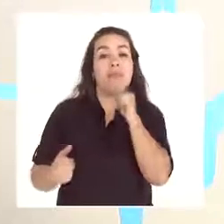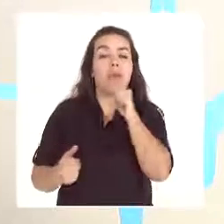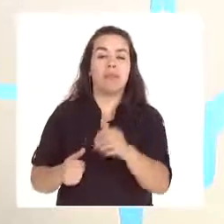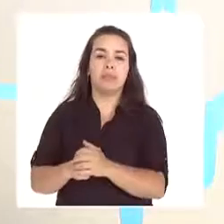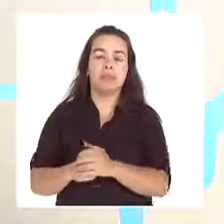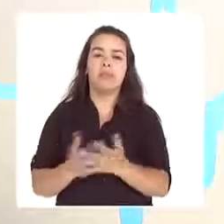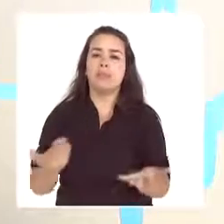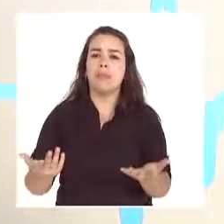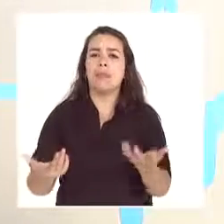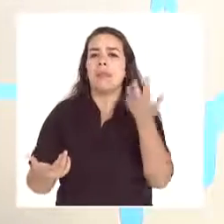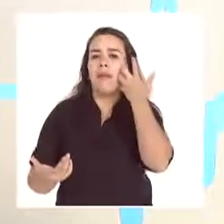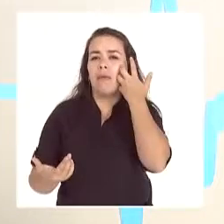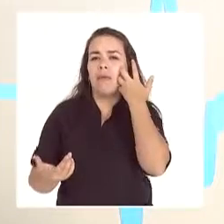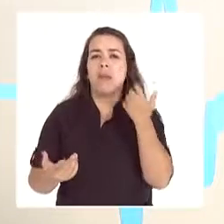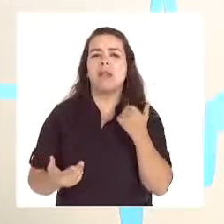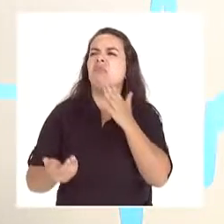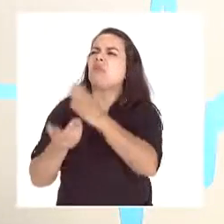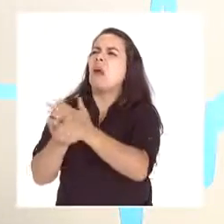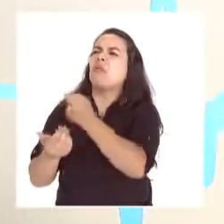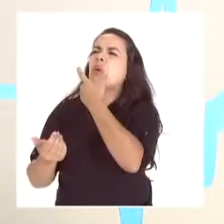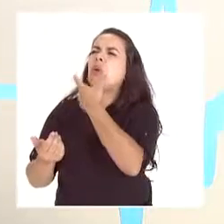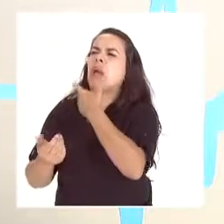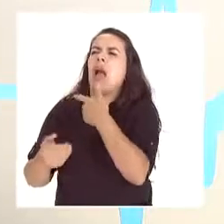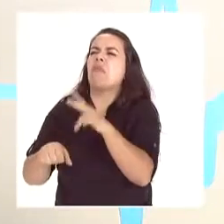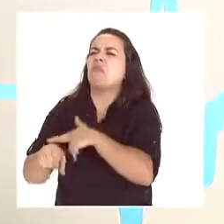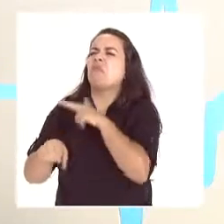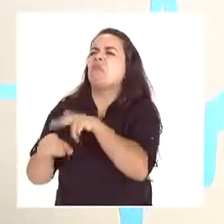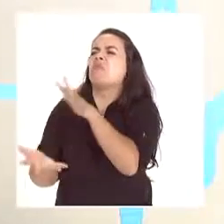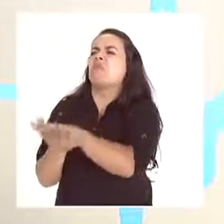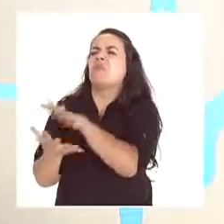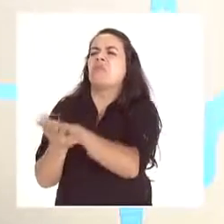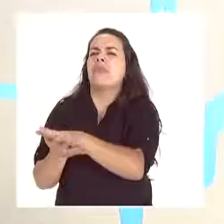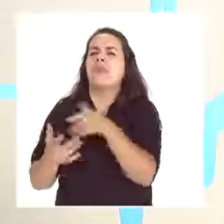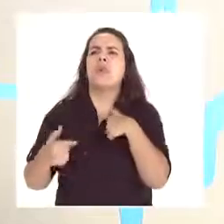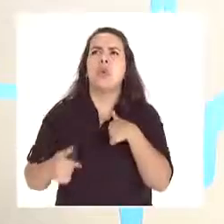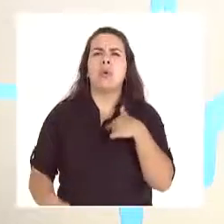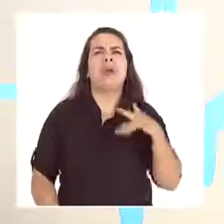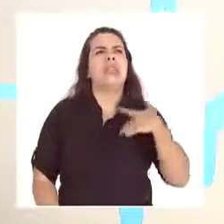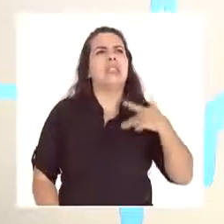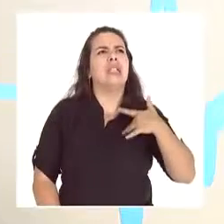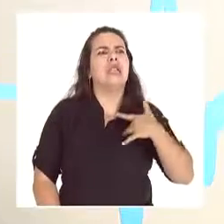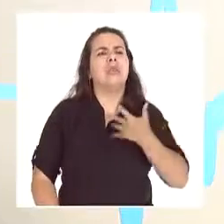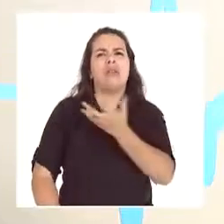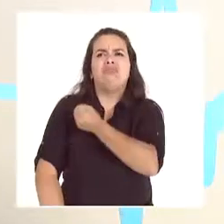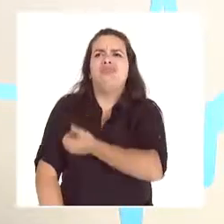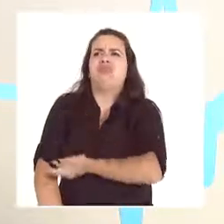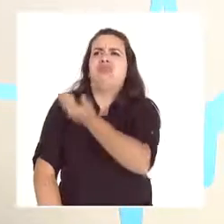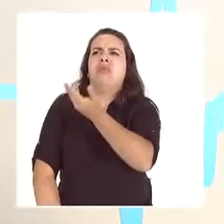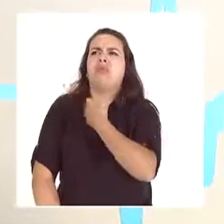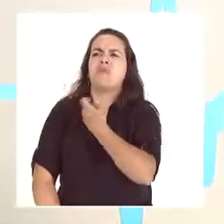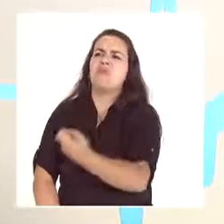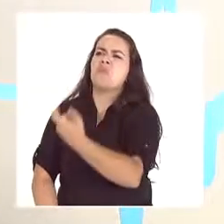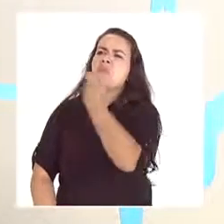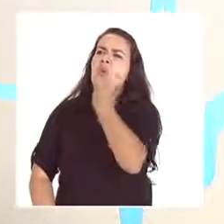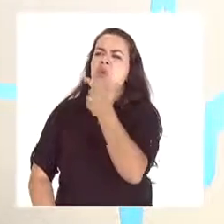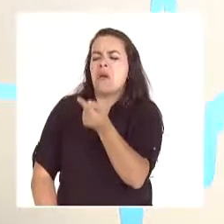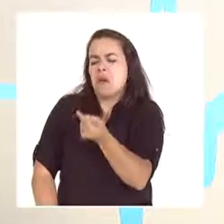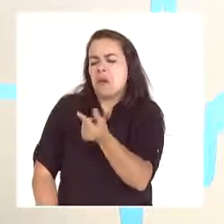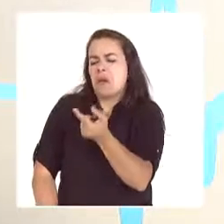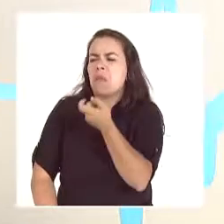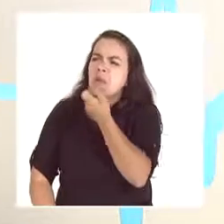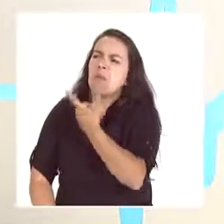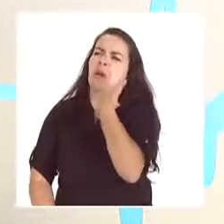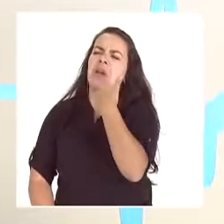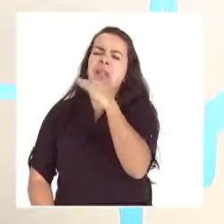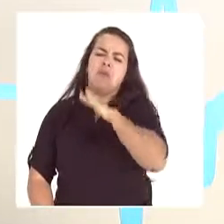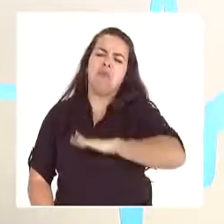enfermedades que no se pueden tratar en droguerías. Yo no puedo decir, es que siento que tengo la presión alta y me voy a tomar una pastica que toma para